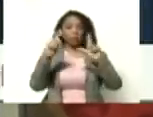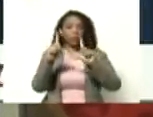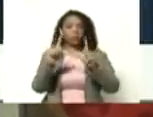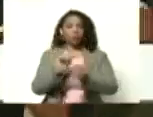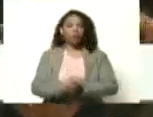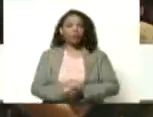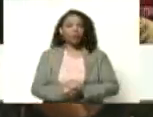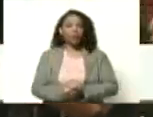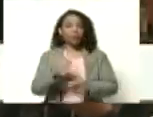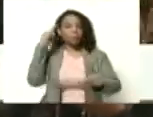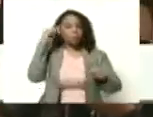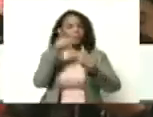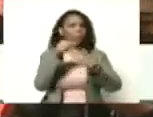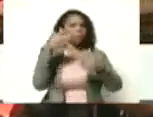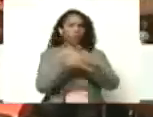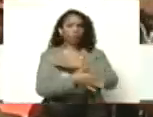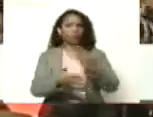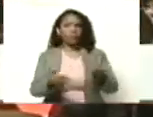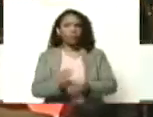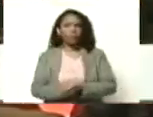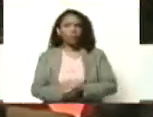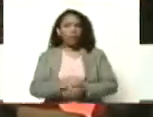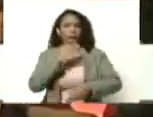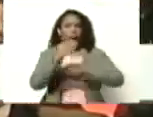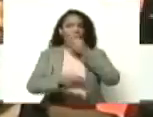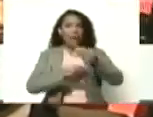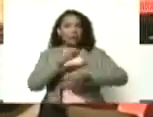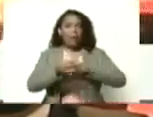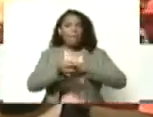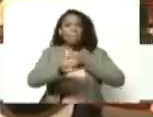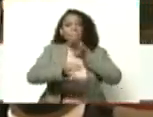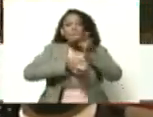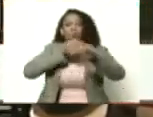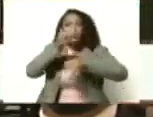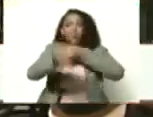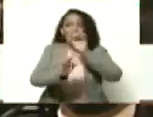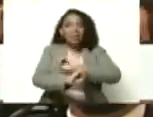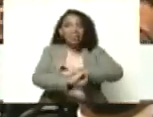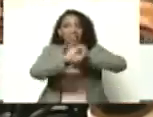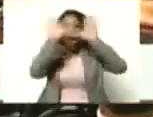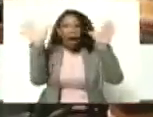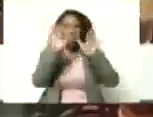con el objeto de dar detalles precisos